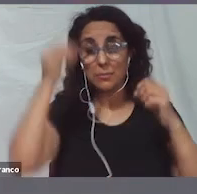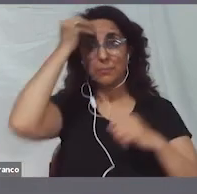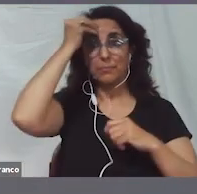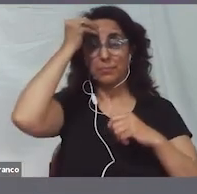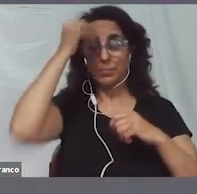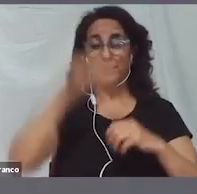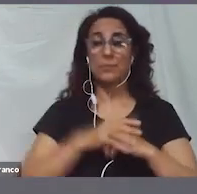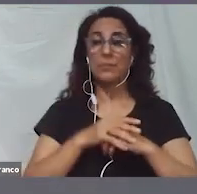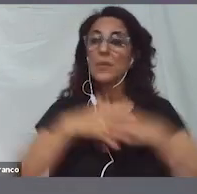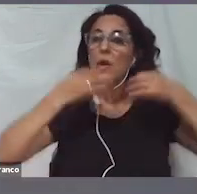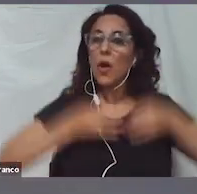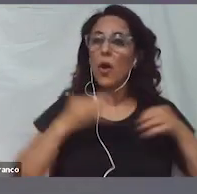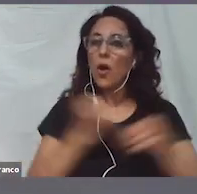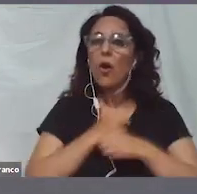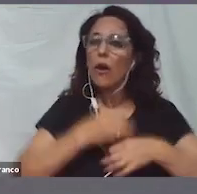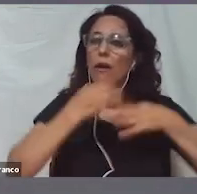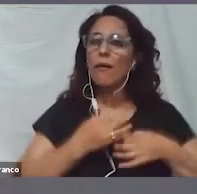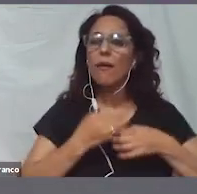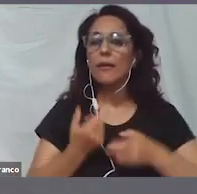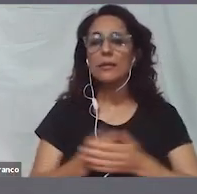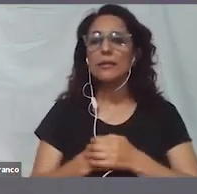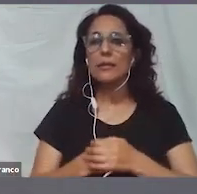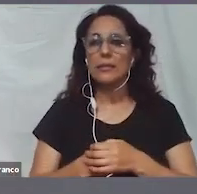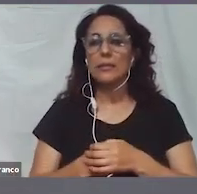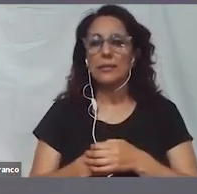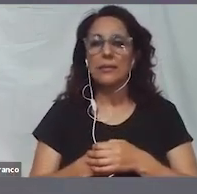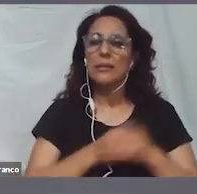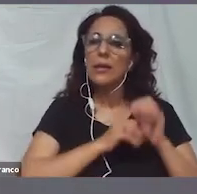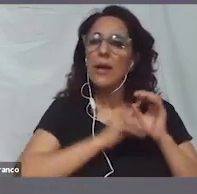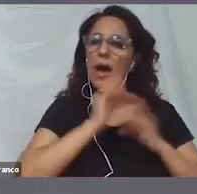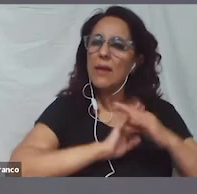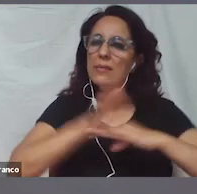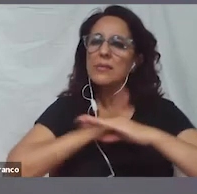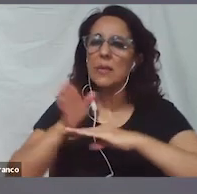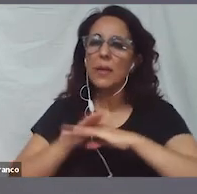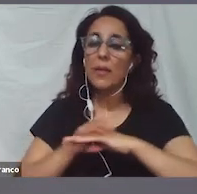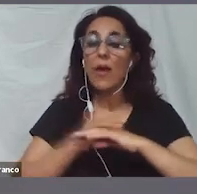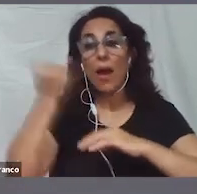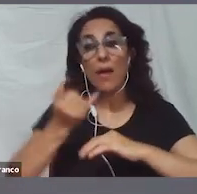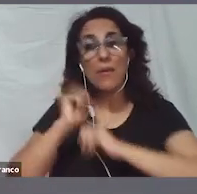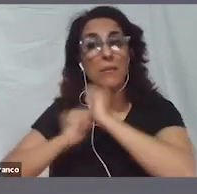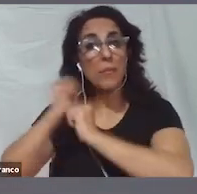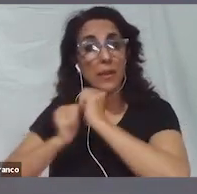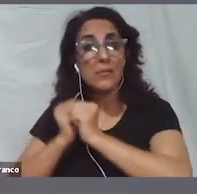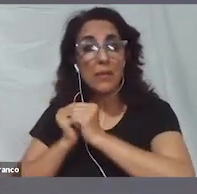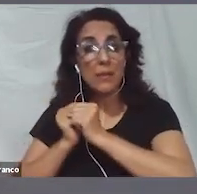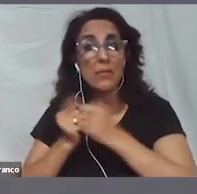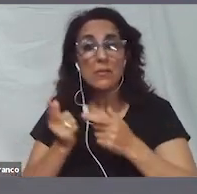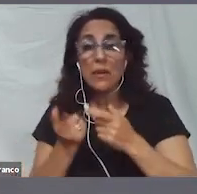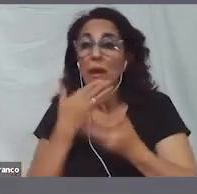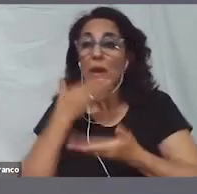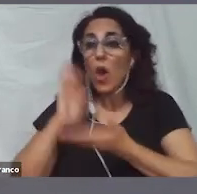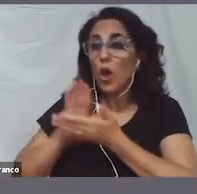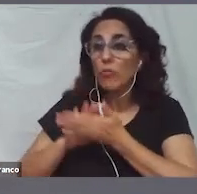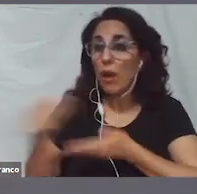qué hacen y cómo deberían funcionar correctamente, obviamente hay que saber de accesibilidad. Entonces hay empresas que incluso se dedican a eso, empresas